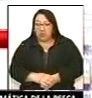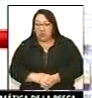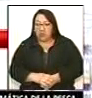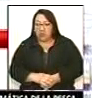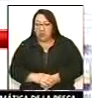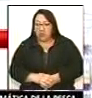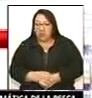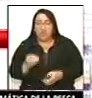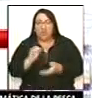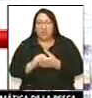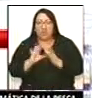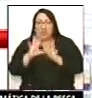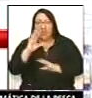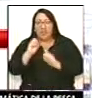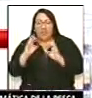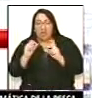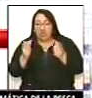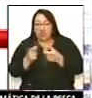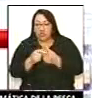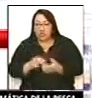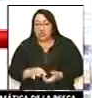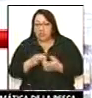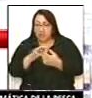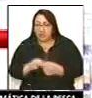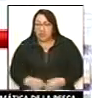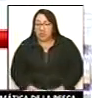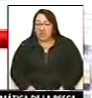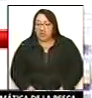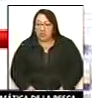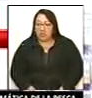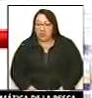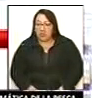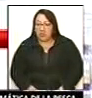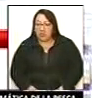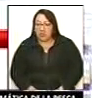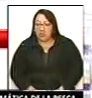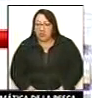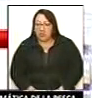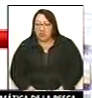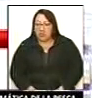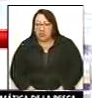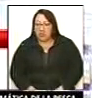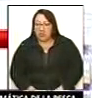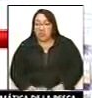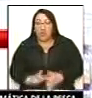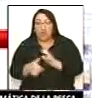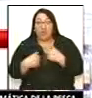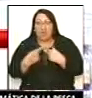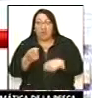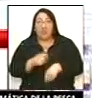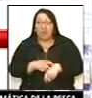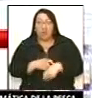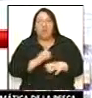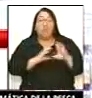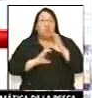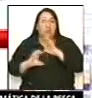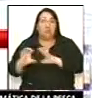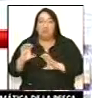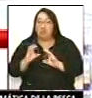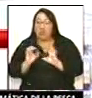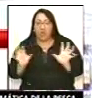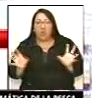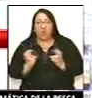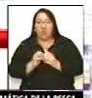días, el de la Comisión Especial, y luego tendrían ustedes tiempo, o paralelamente podrían discutir el de la